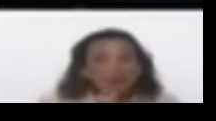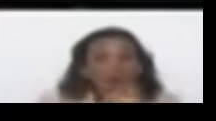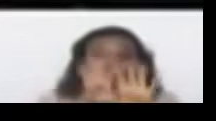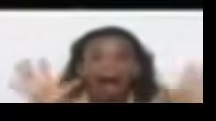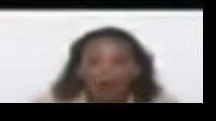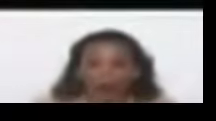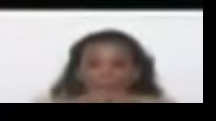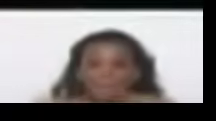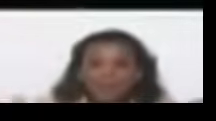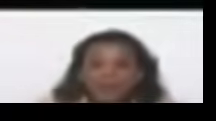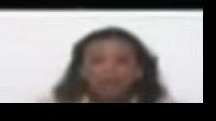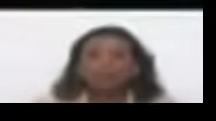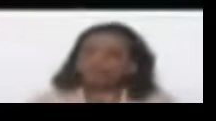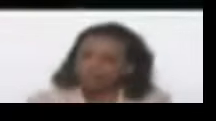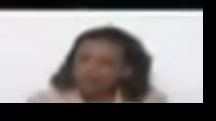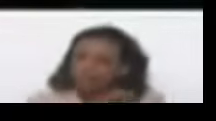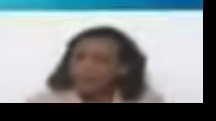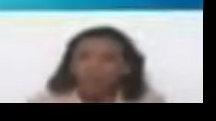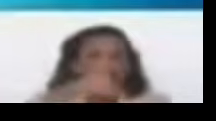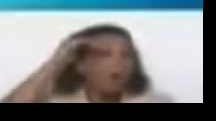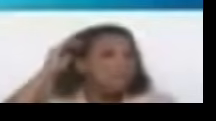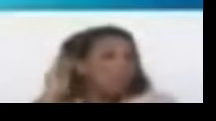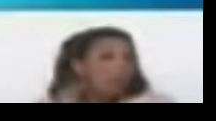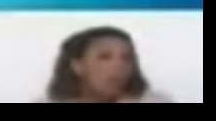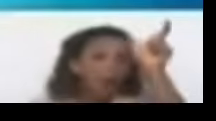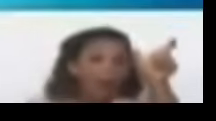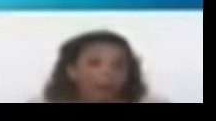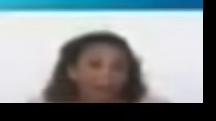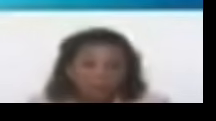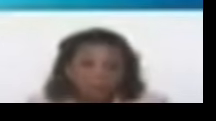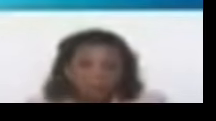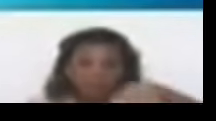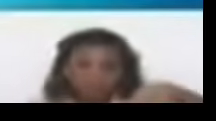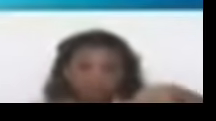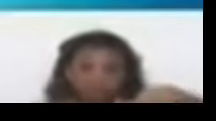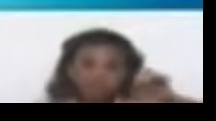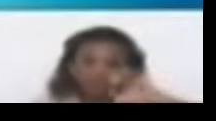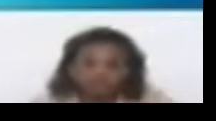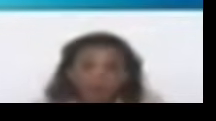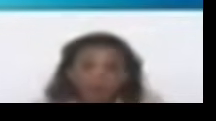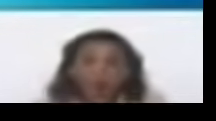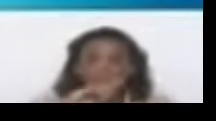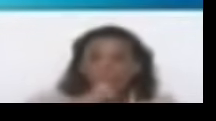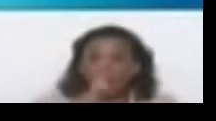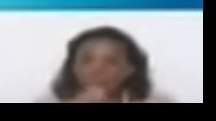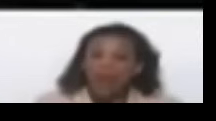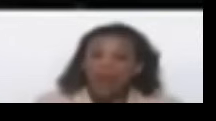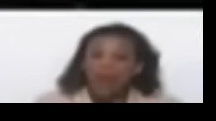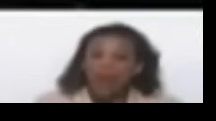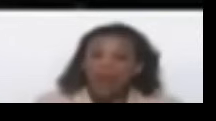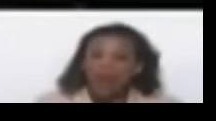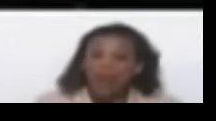Ahora yo lo dije la sayona le llegaron maletas marca Gucci de Nueva